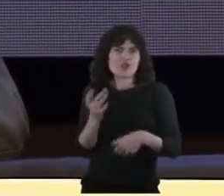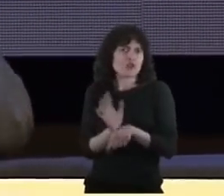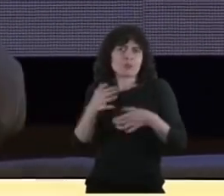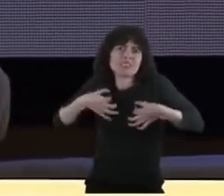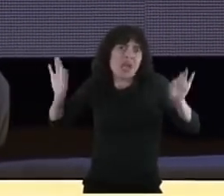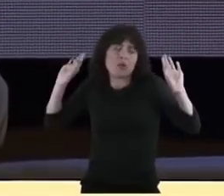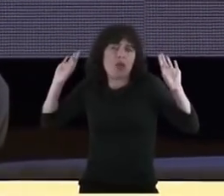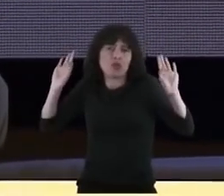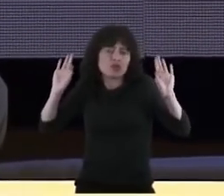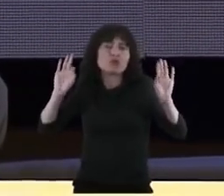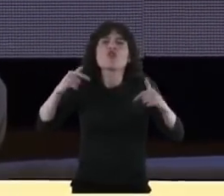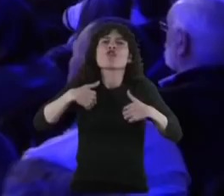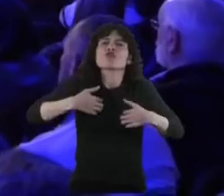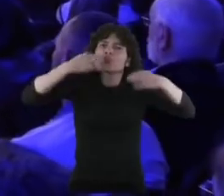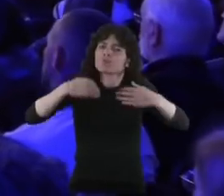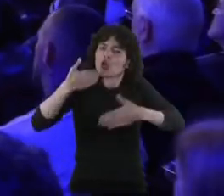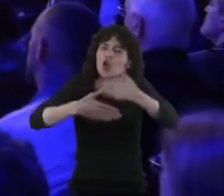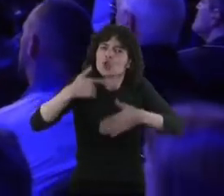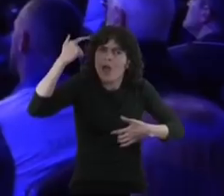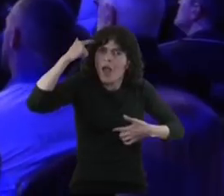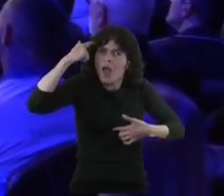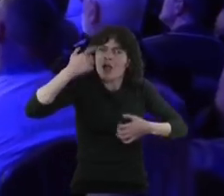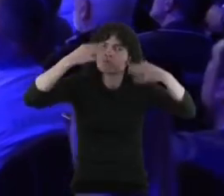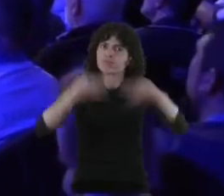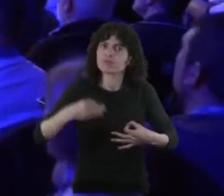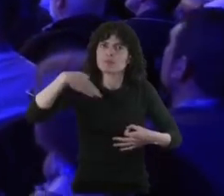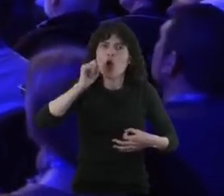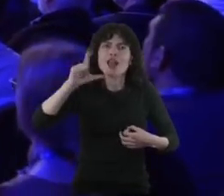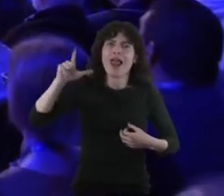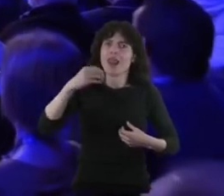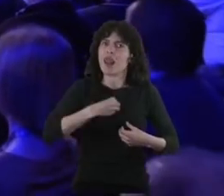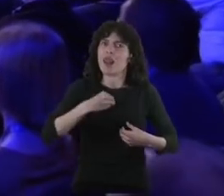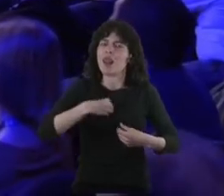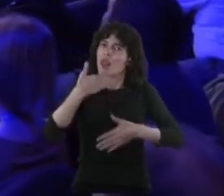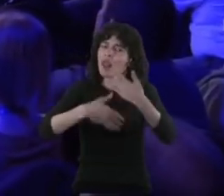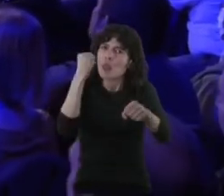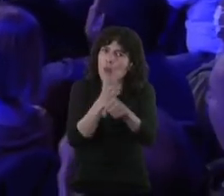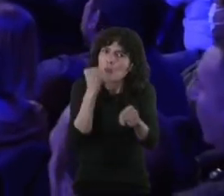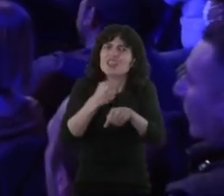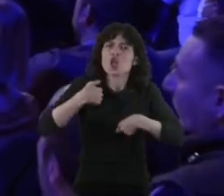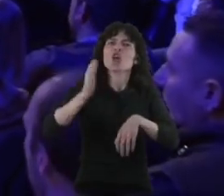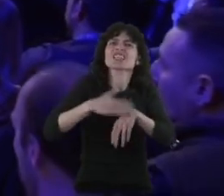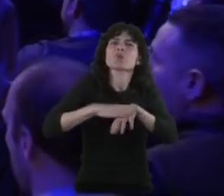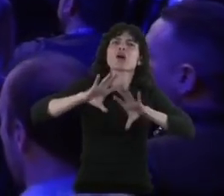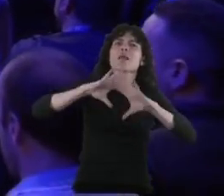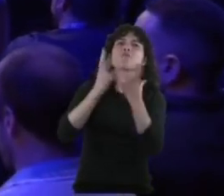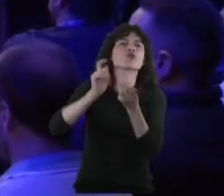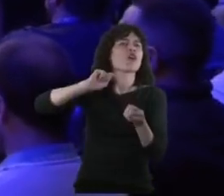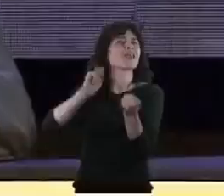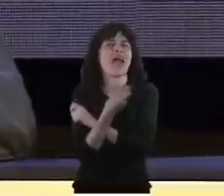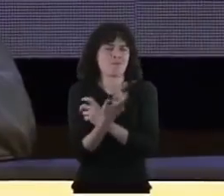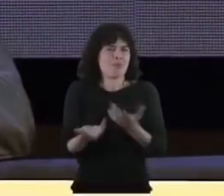Y tenemos un deber moral de cambiar el mundo. Porque todos esos muertos que el COVID-19 se